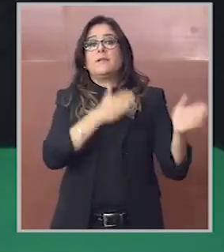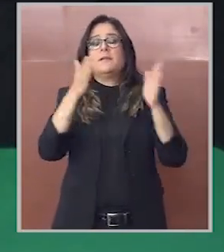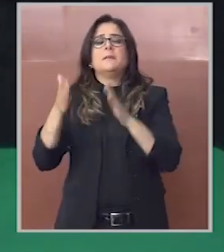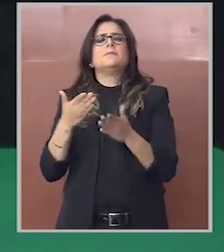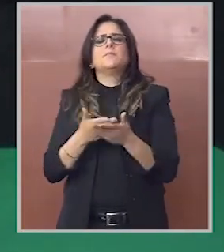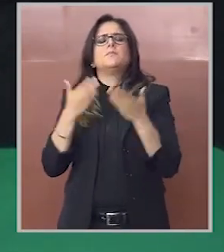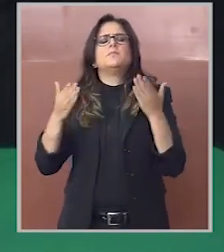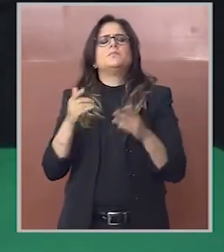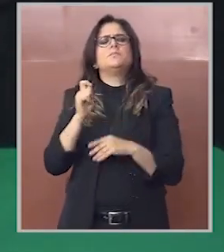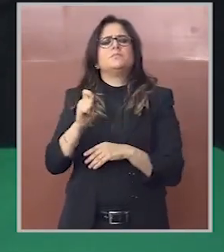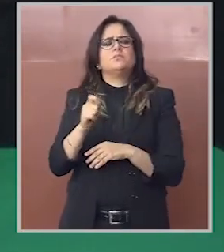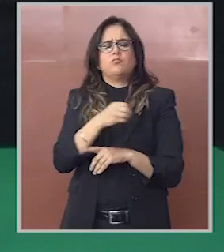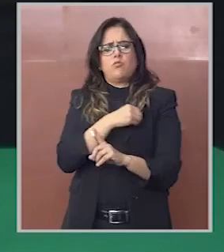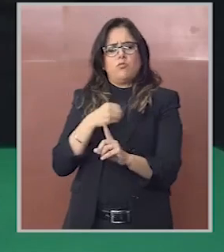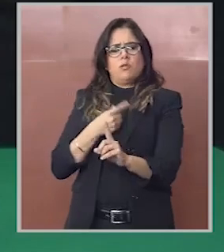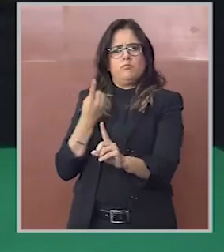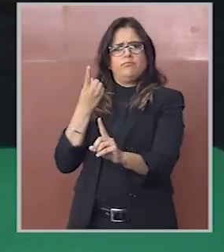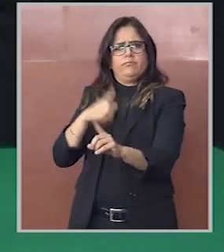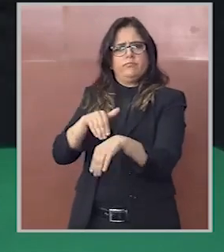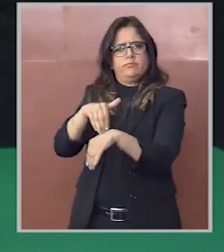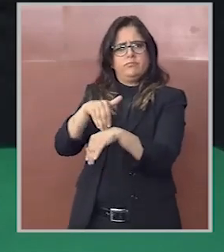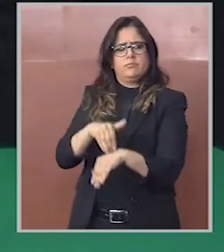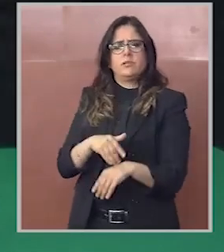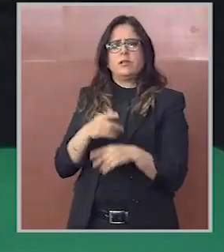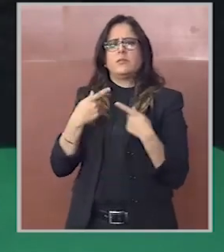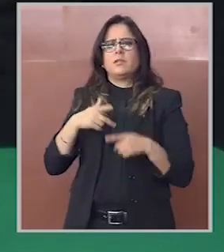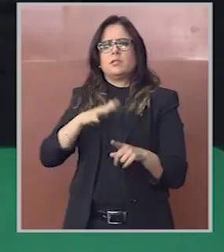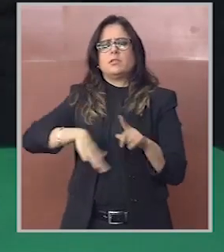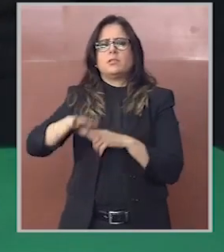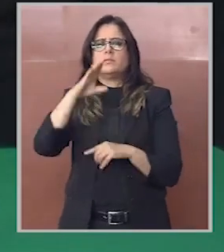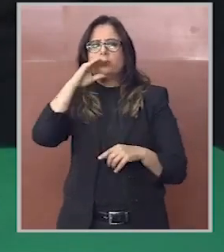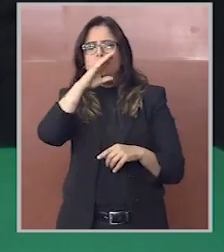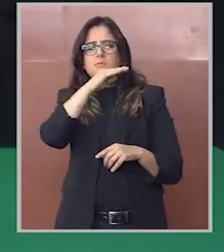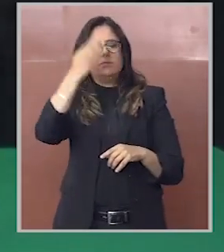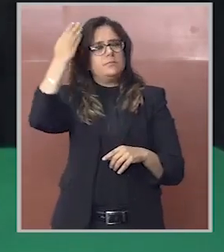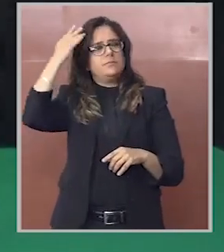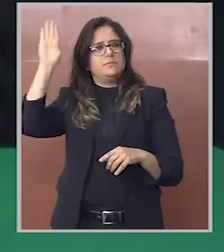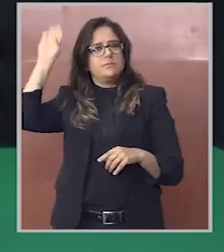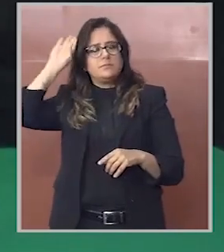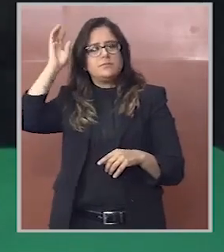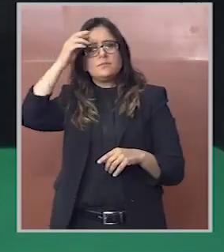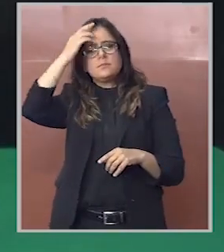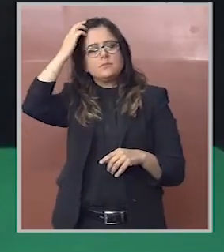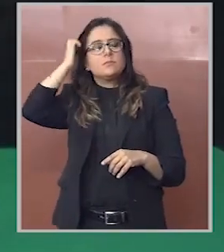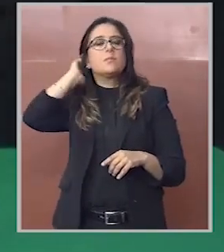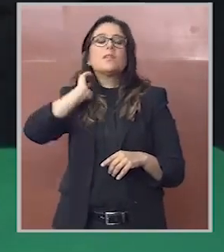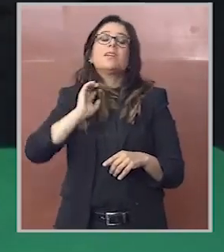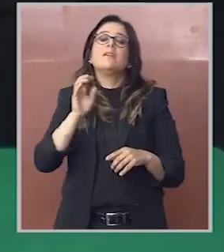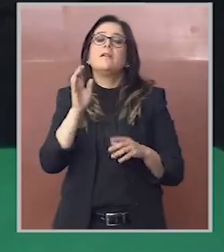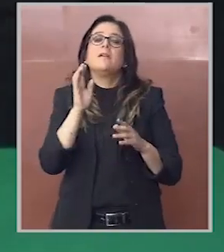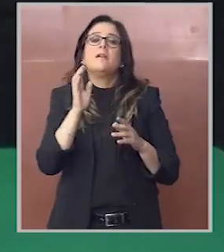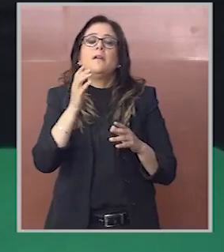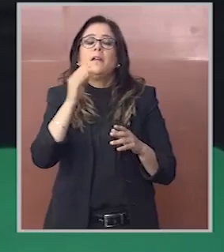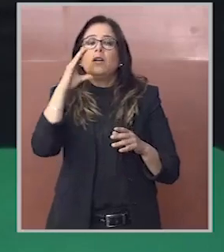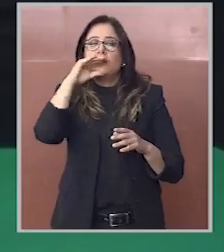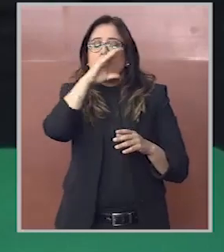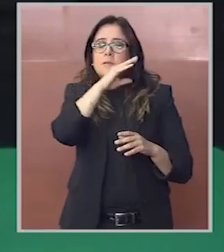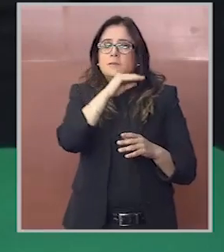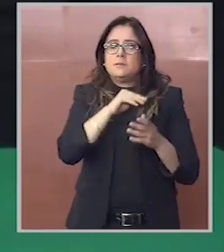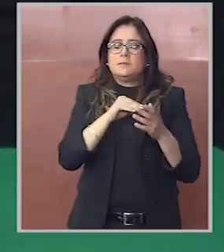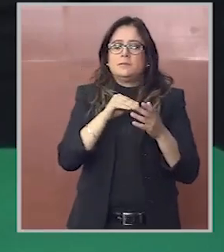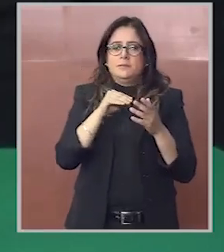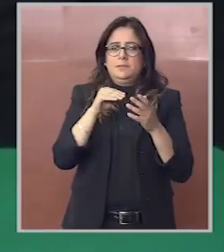poblaciones afrodescendientes bueno básicamente Ahí estamos hablando de los casi los mismos derechos que tienen los pueblos